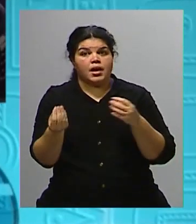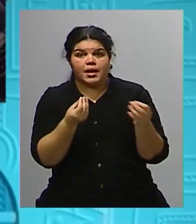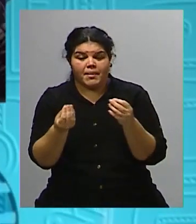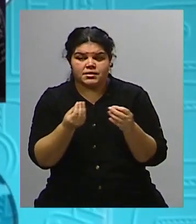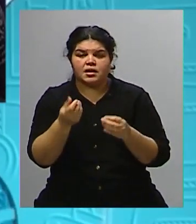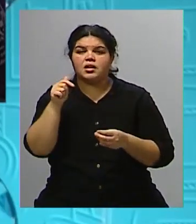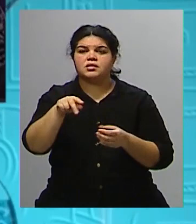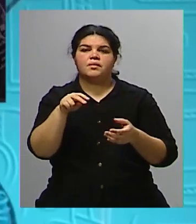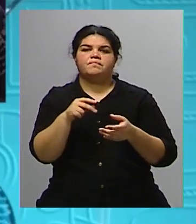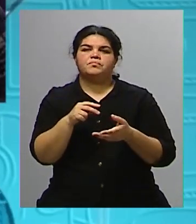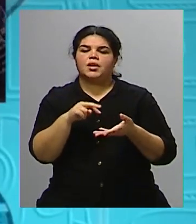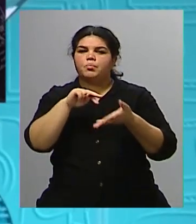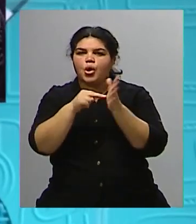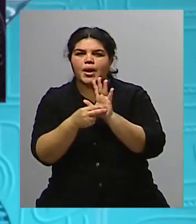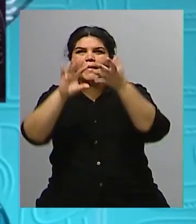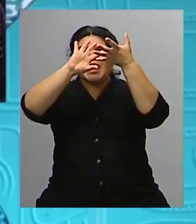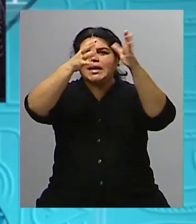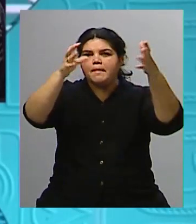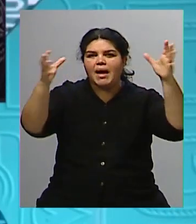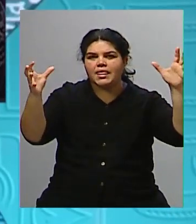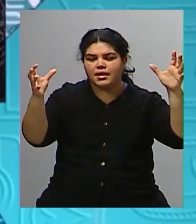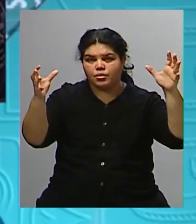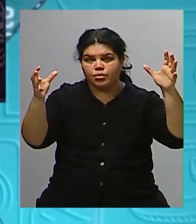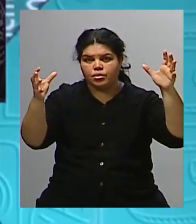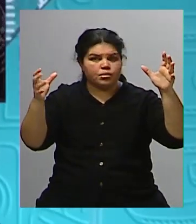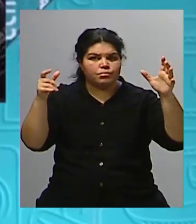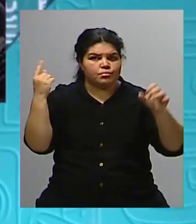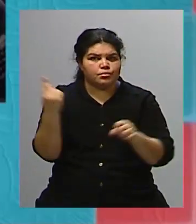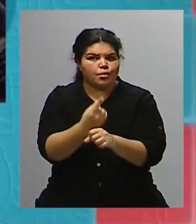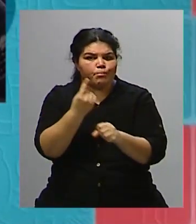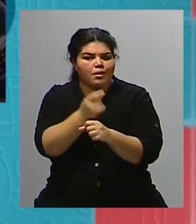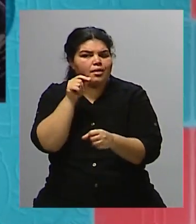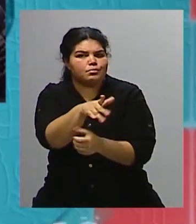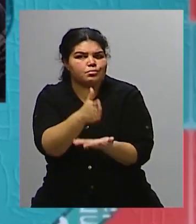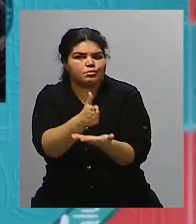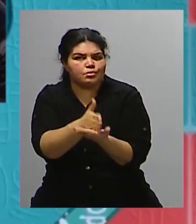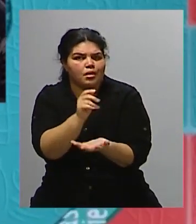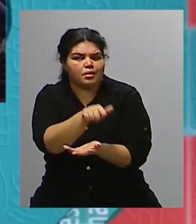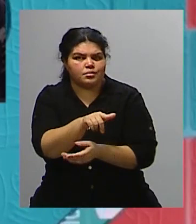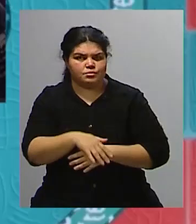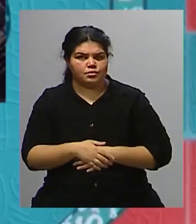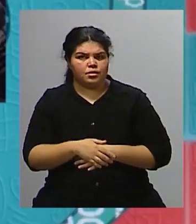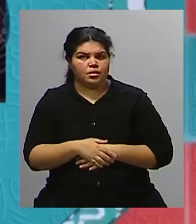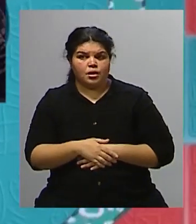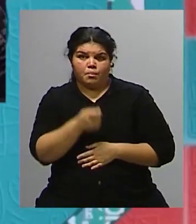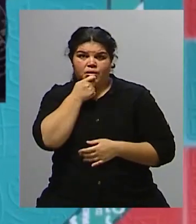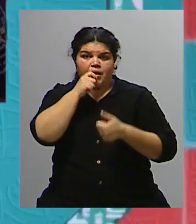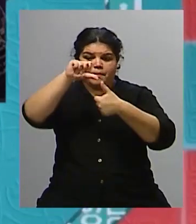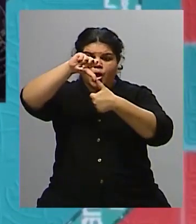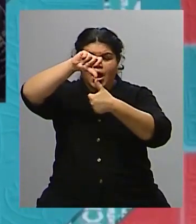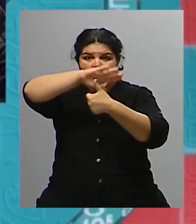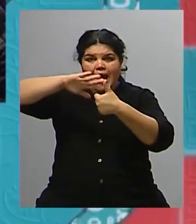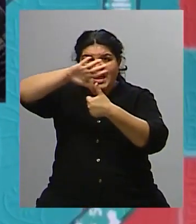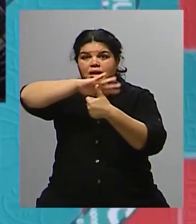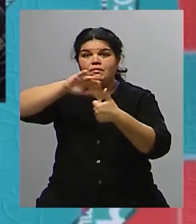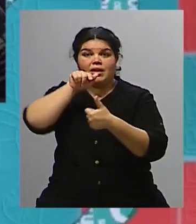climáticas, pero sí reconoce un derecho importante a un sector que tiene una vulnerabilidad muy especial, como es el sector de los países caribeños. O sea, y es un